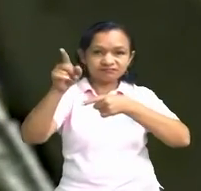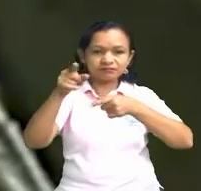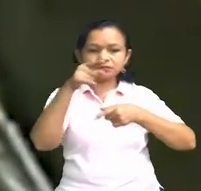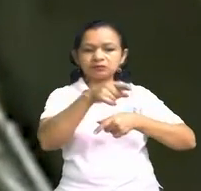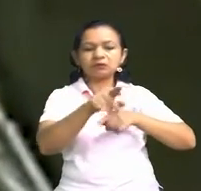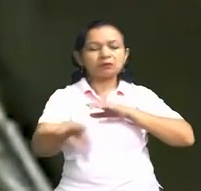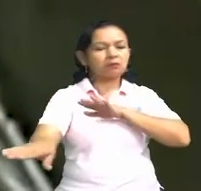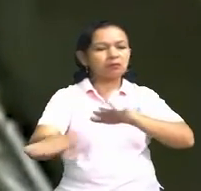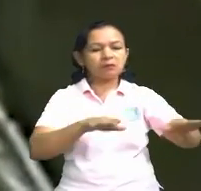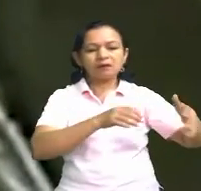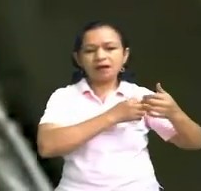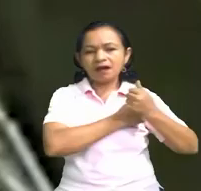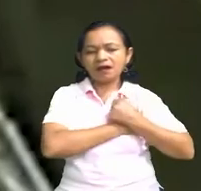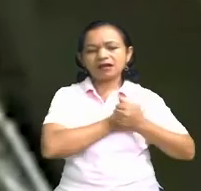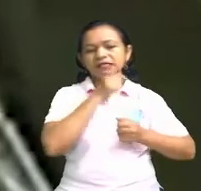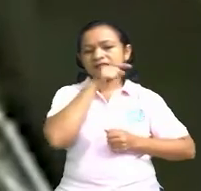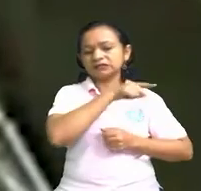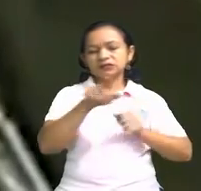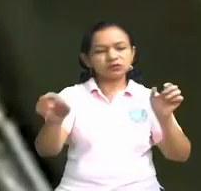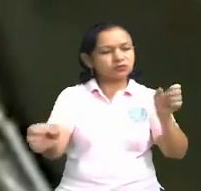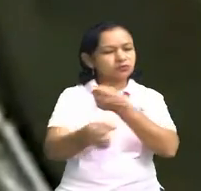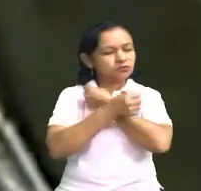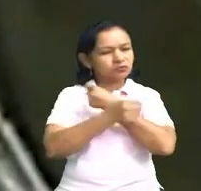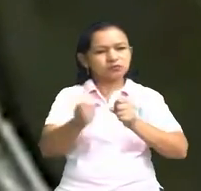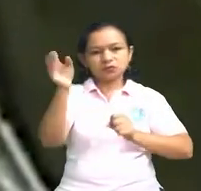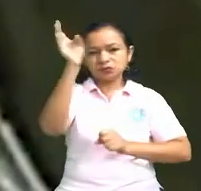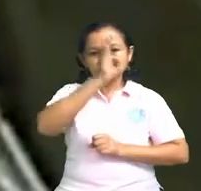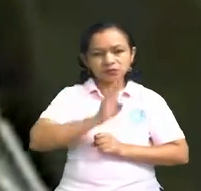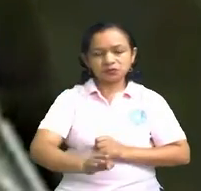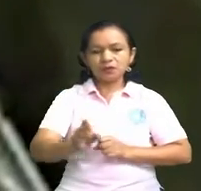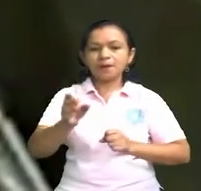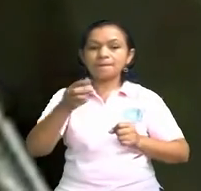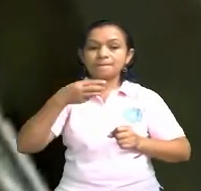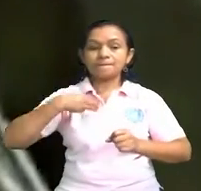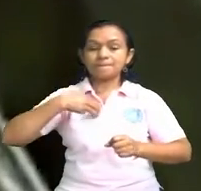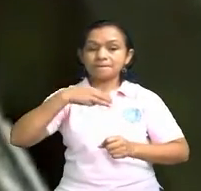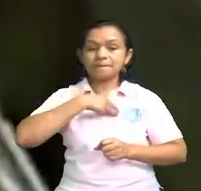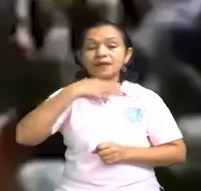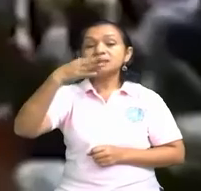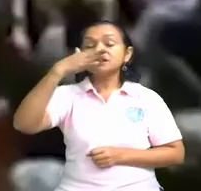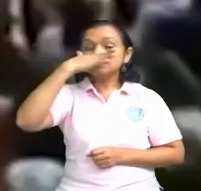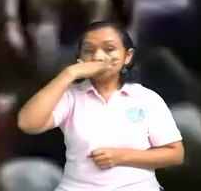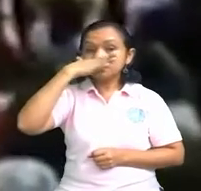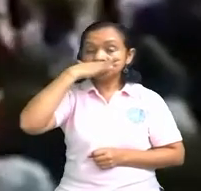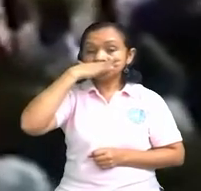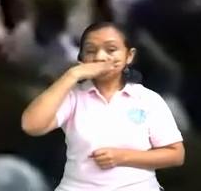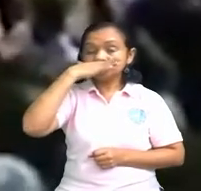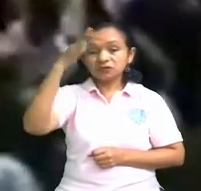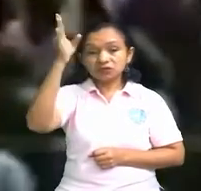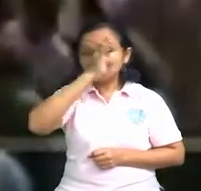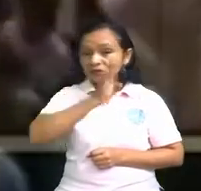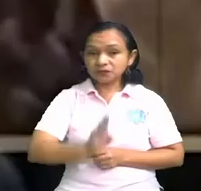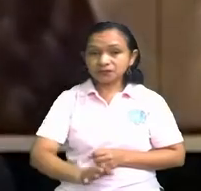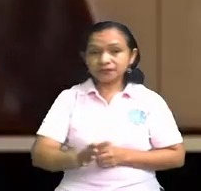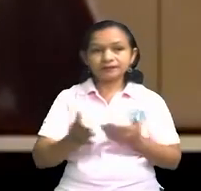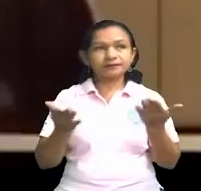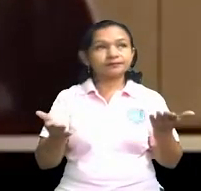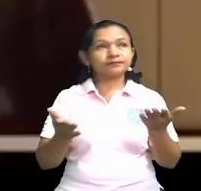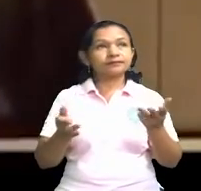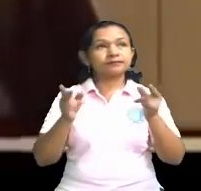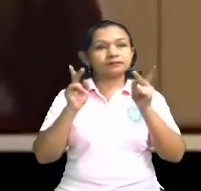son capaces de amar, esos no pueden ser jamás militantes del Frente Sandinista de Liberación Nacional.